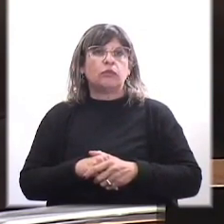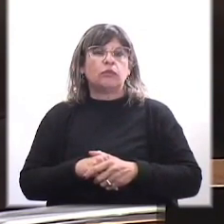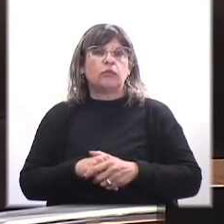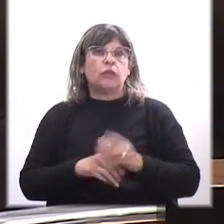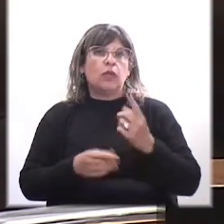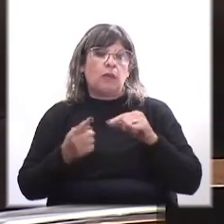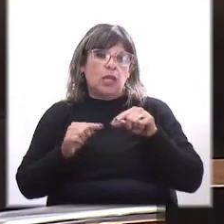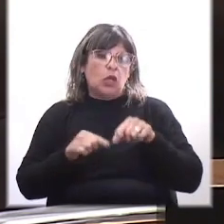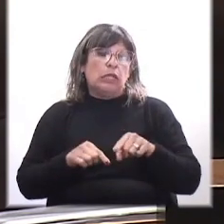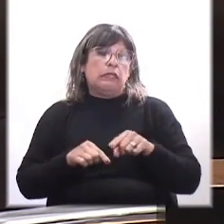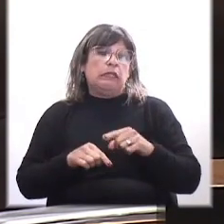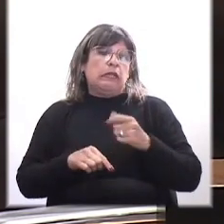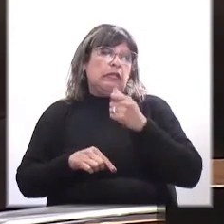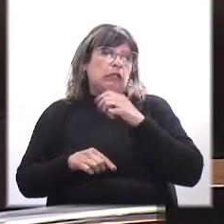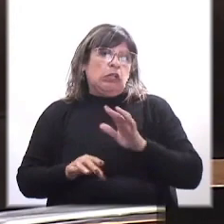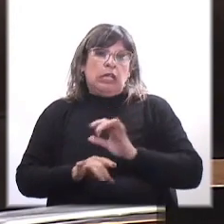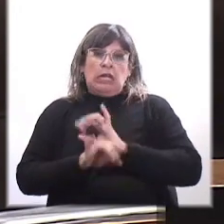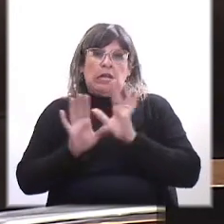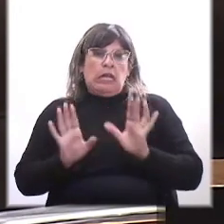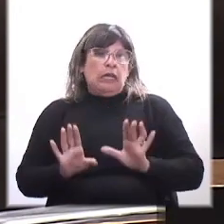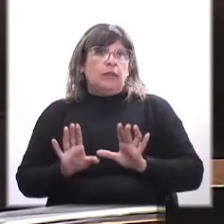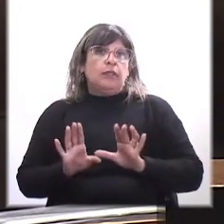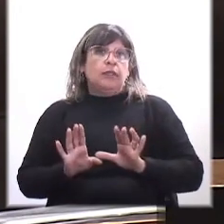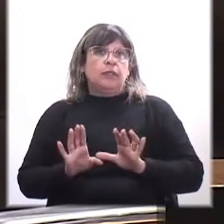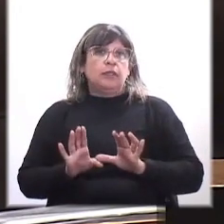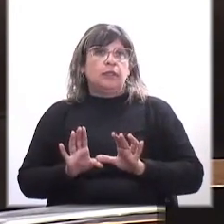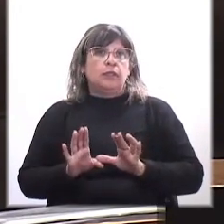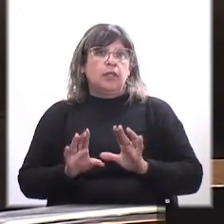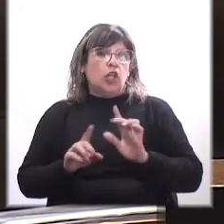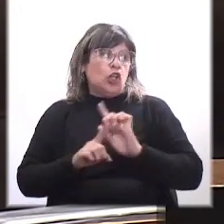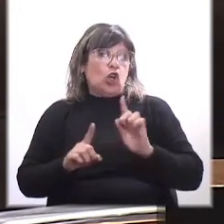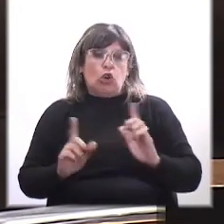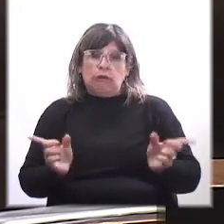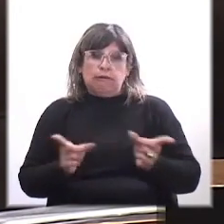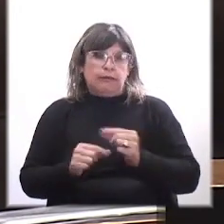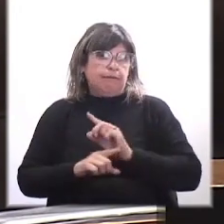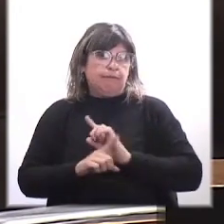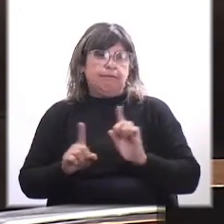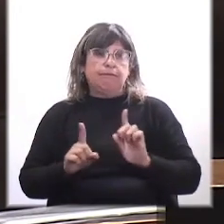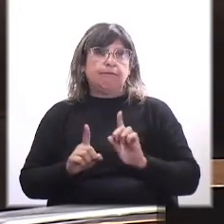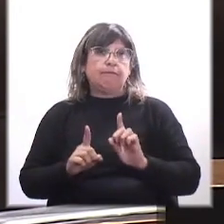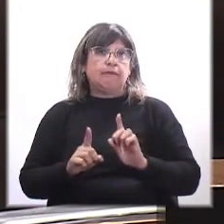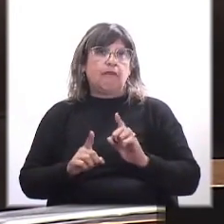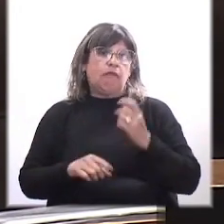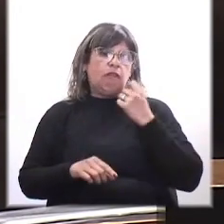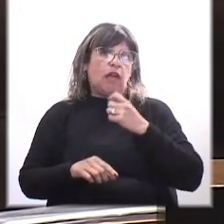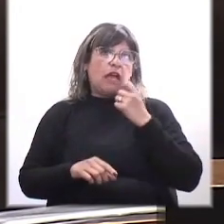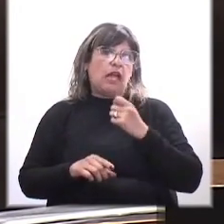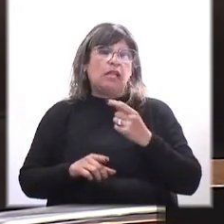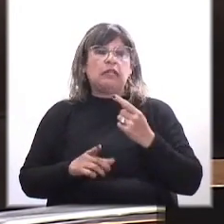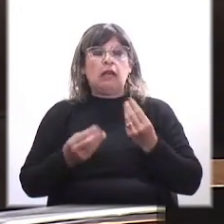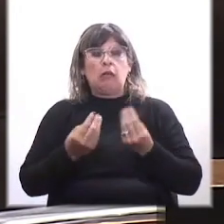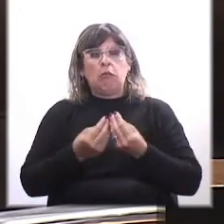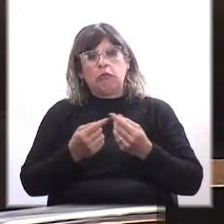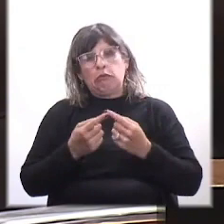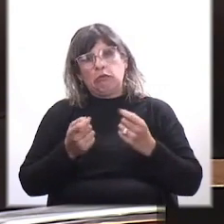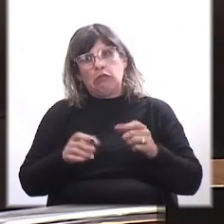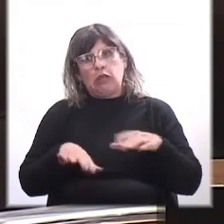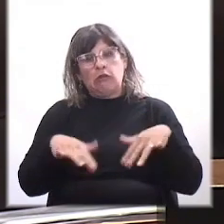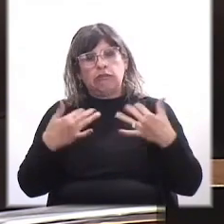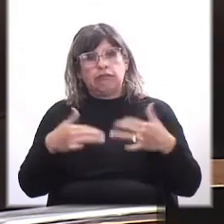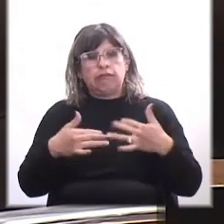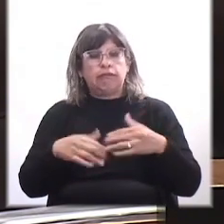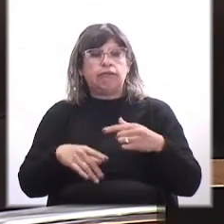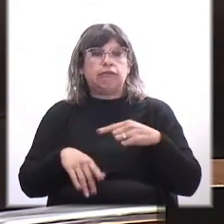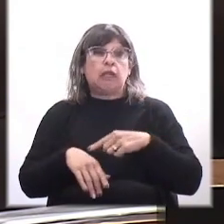Pero esta historia claramente no ha terminado y queda mucha agua por correr debajo del